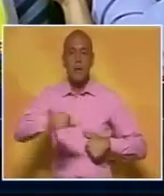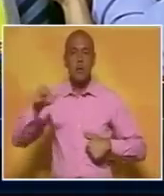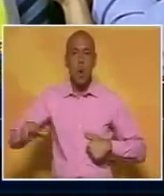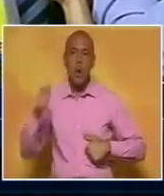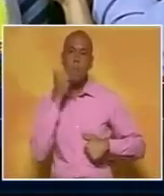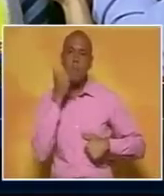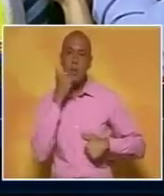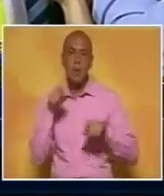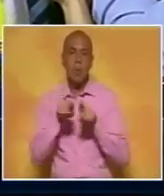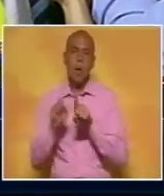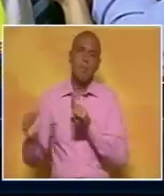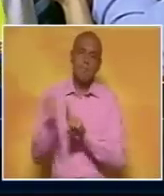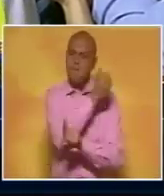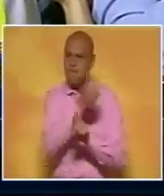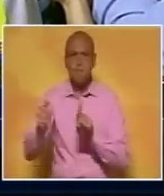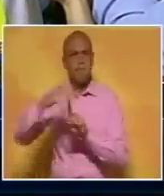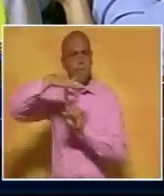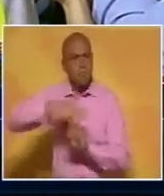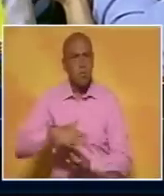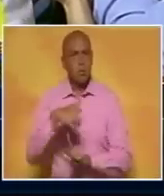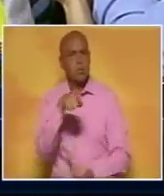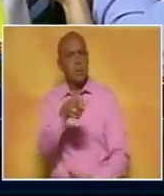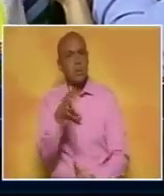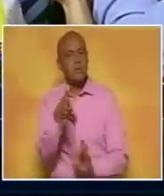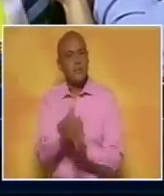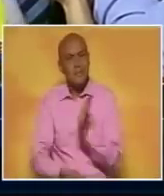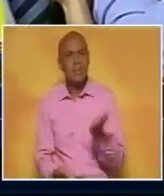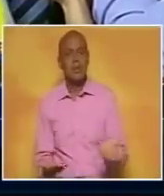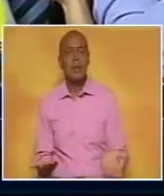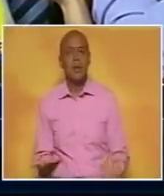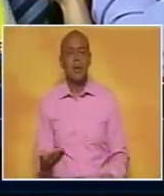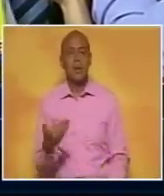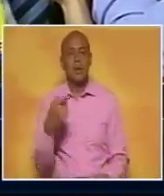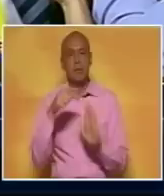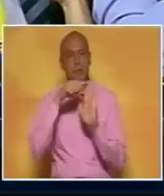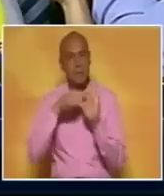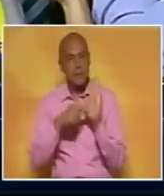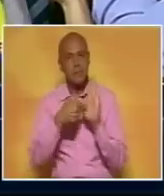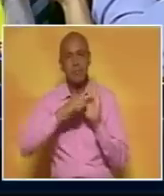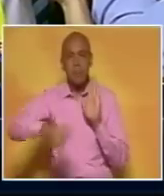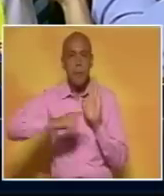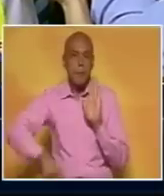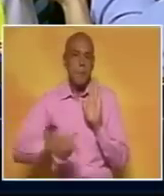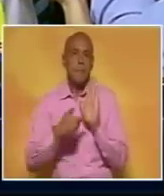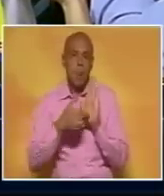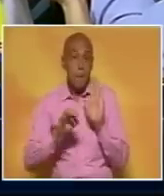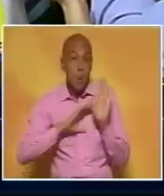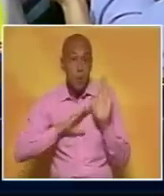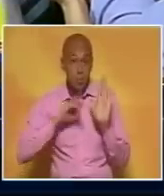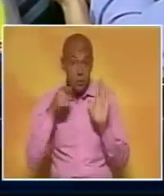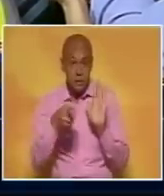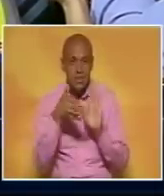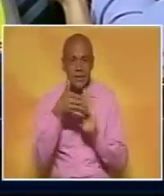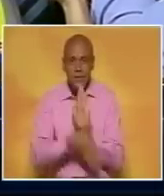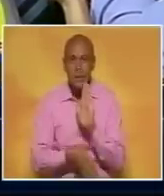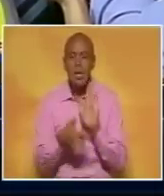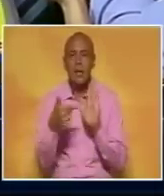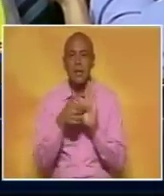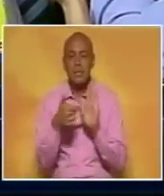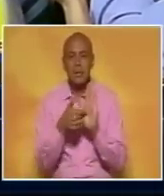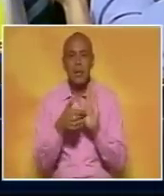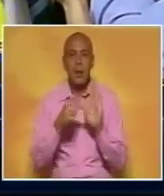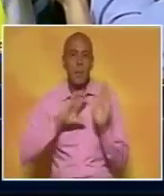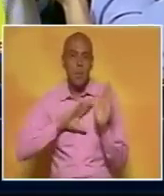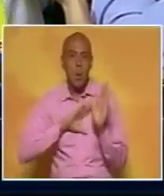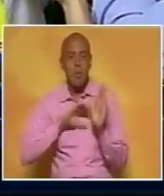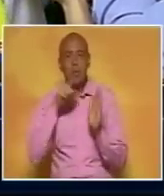protestar pacíficamente, cívicamente, en contra de un conjunto de medidas, en contra de un paquete, como se le conoce, neoliberal, impulsado